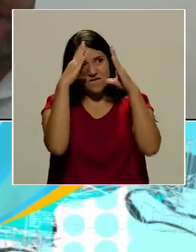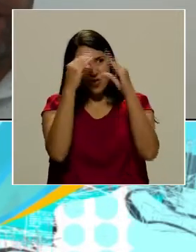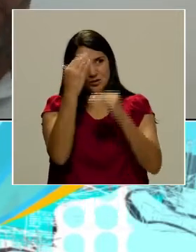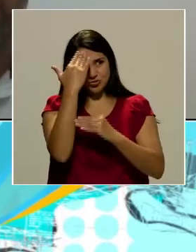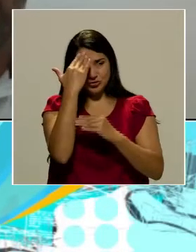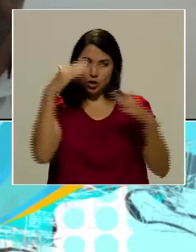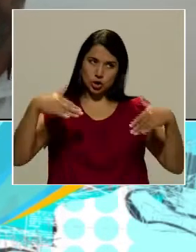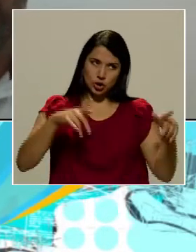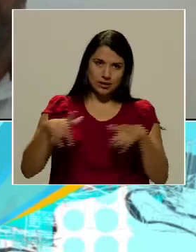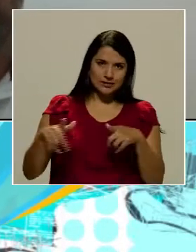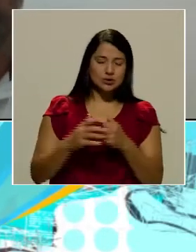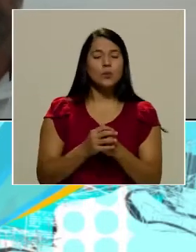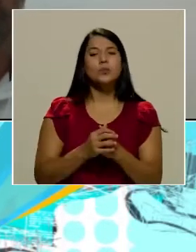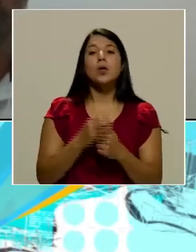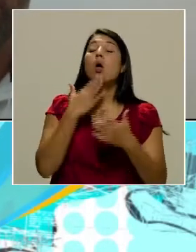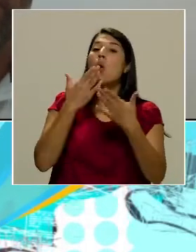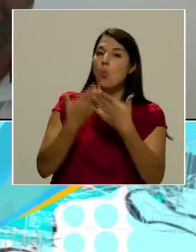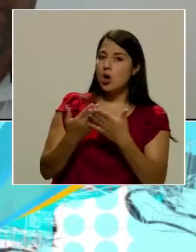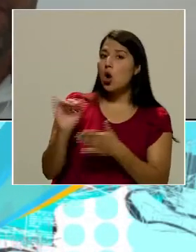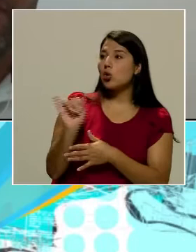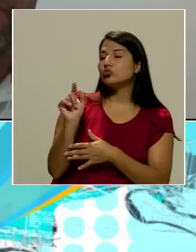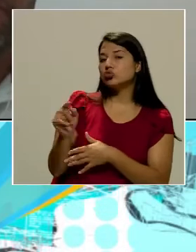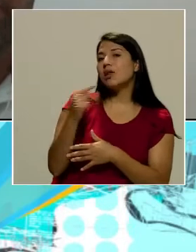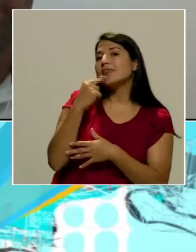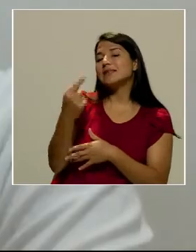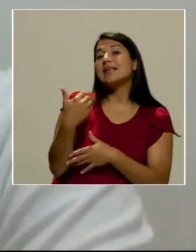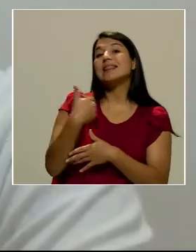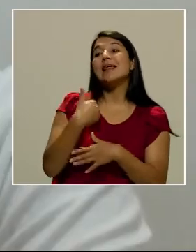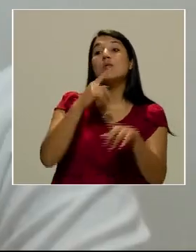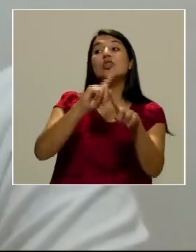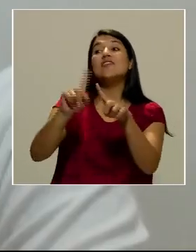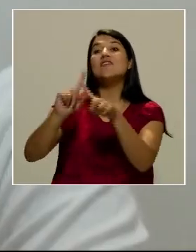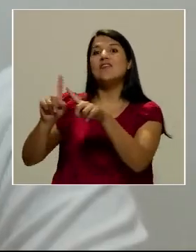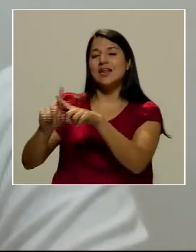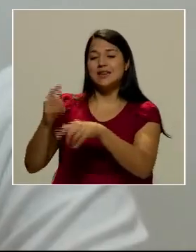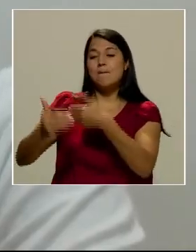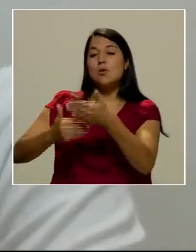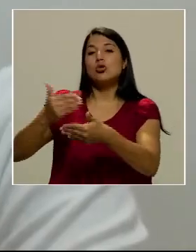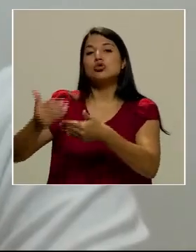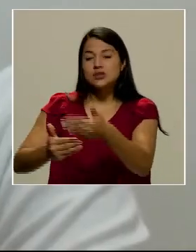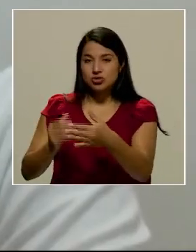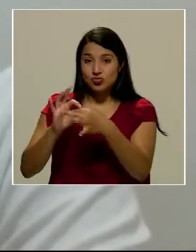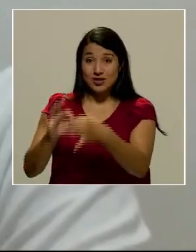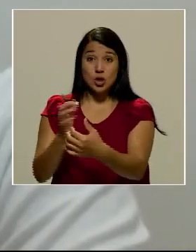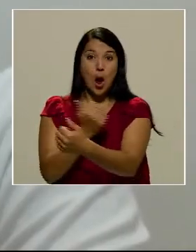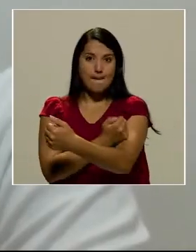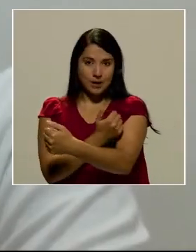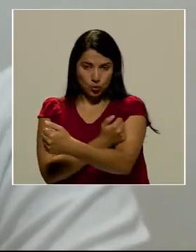está. Bueno, efectivamente, como usted lo dice, tenemos varias vacunas candidatas y